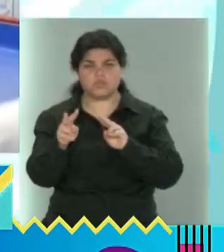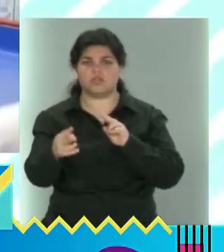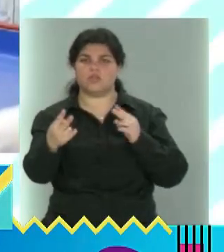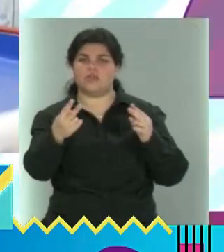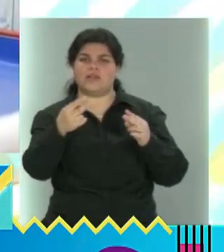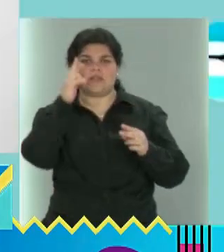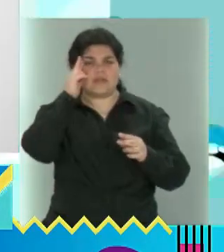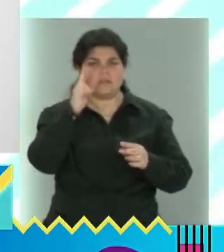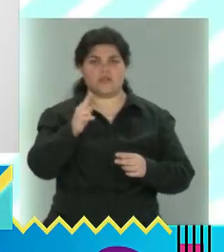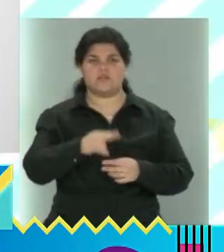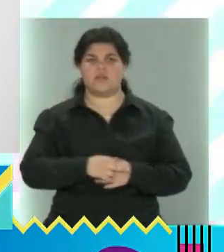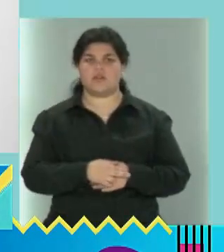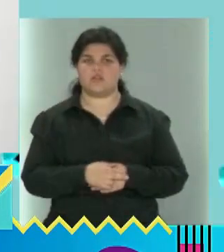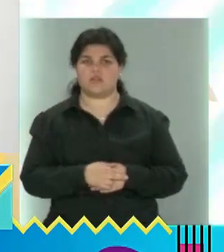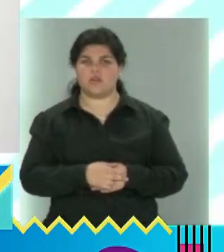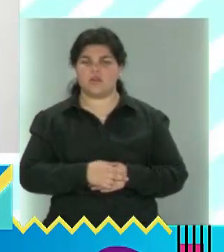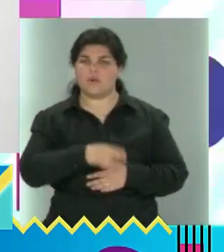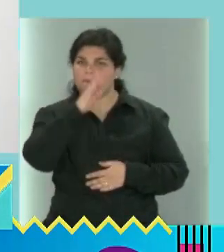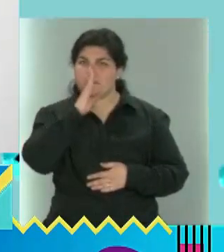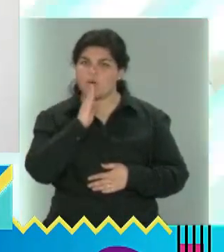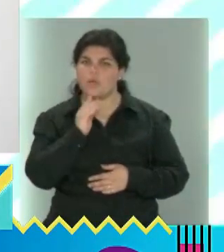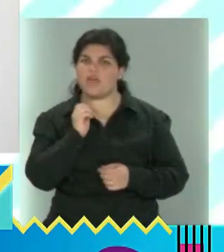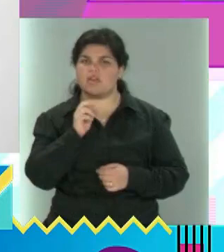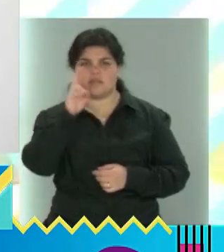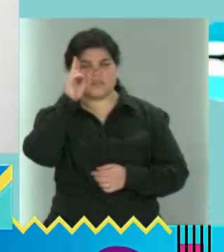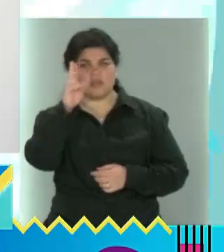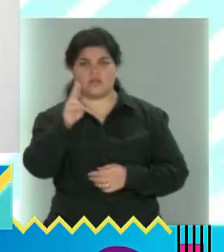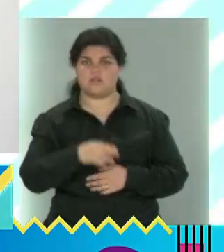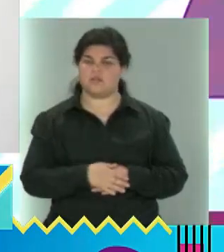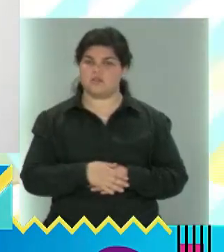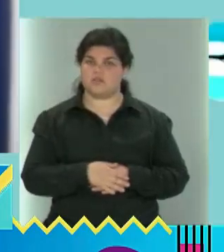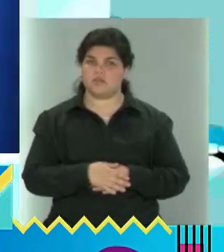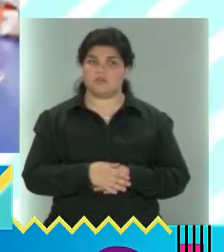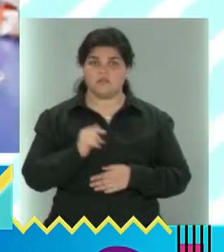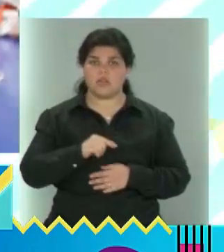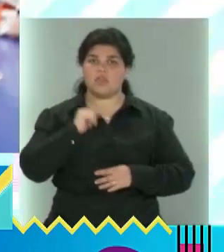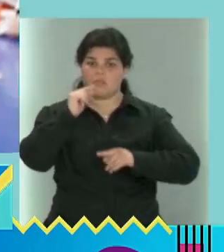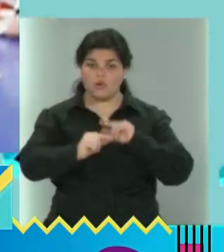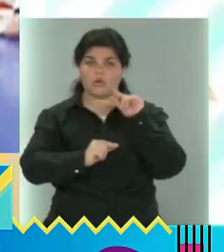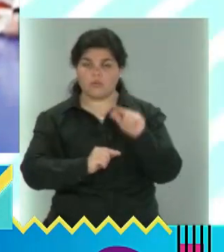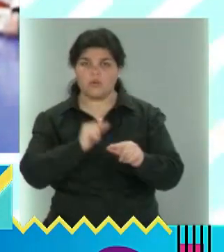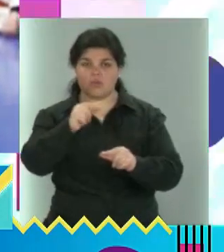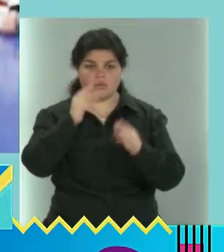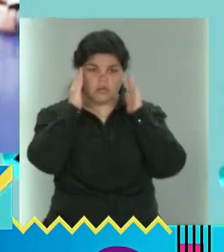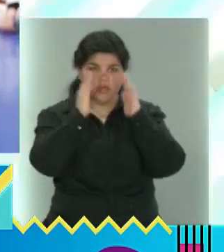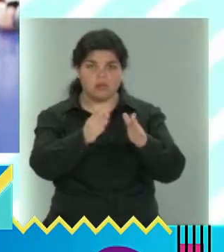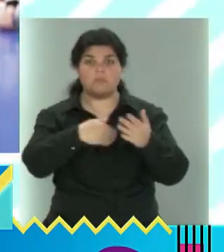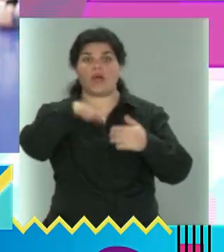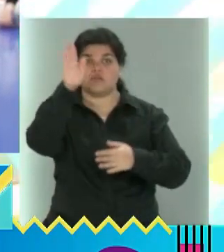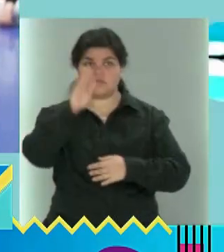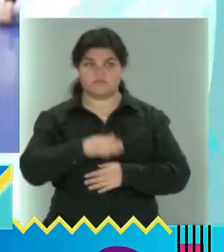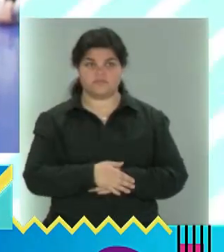ser prudente. Y eso creo que se ha contagiado y, bueno, cada vez más buscado. Bien. Bueno, estamos